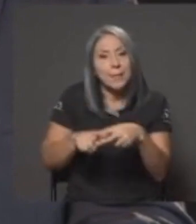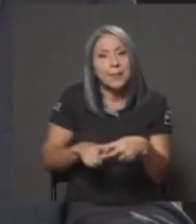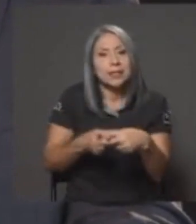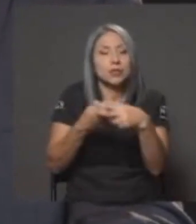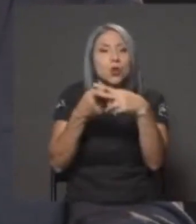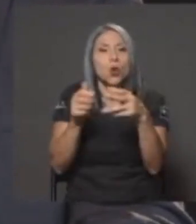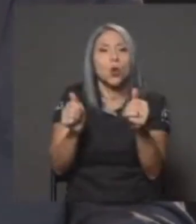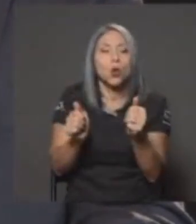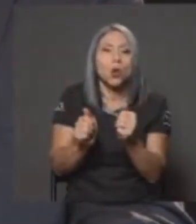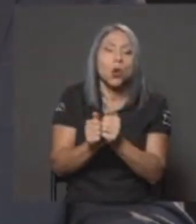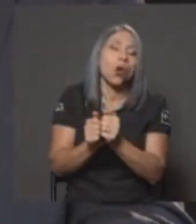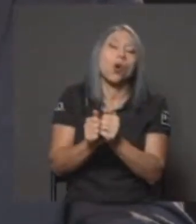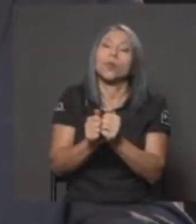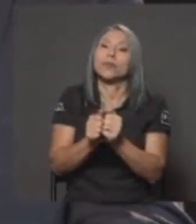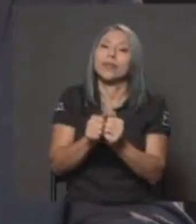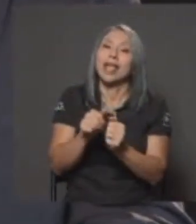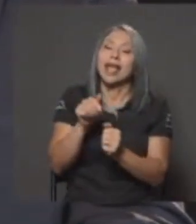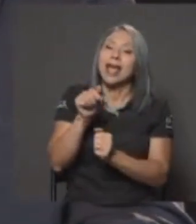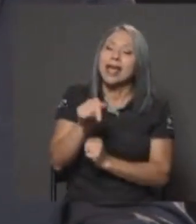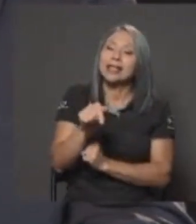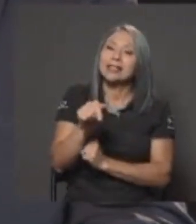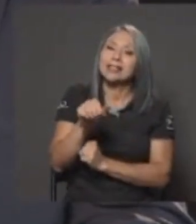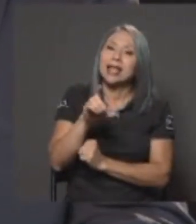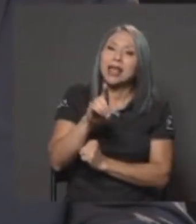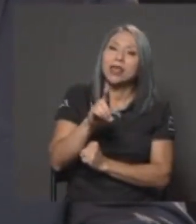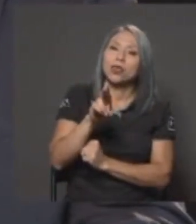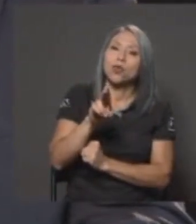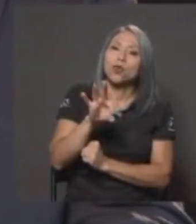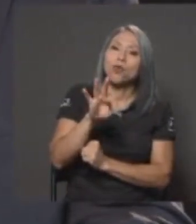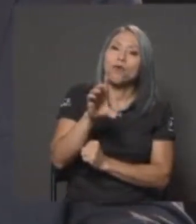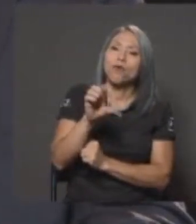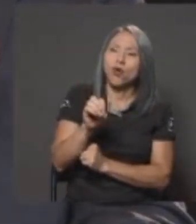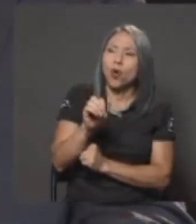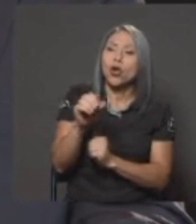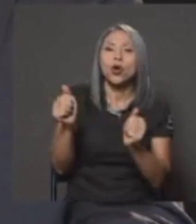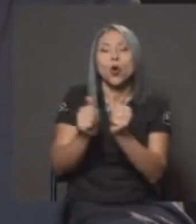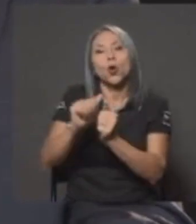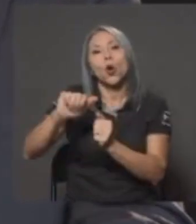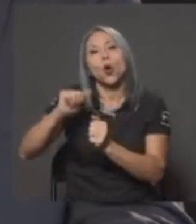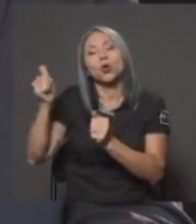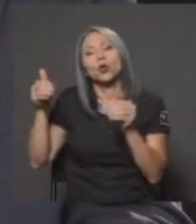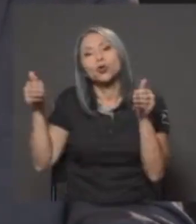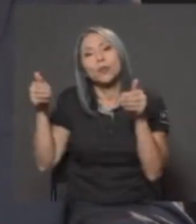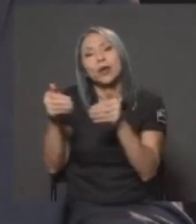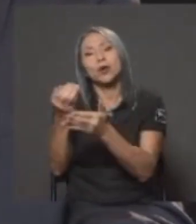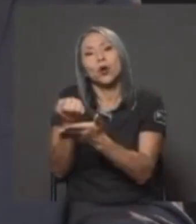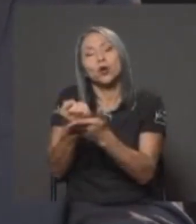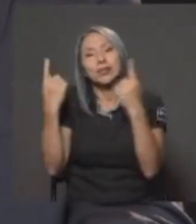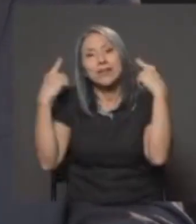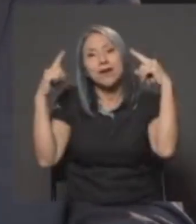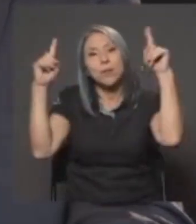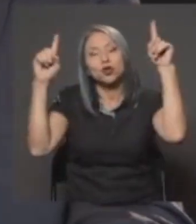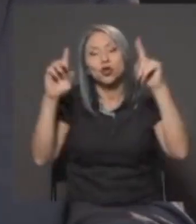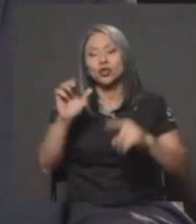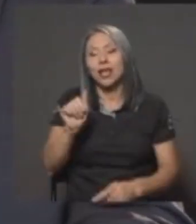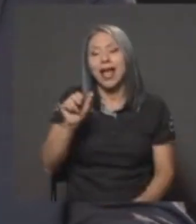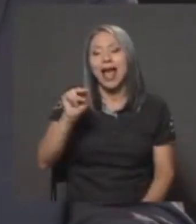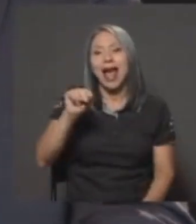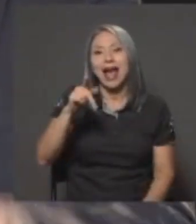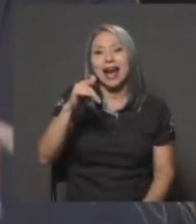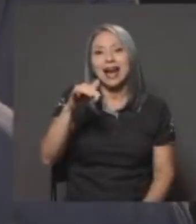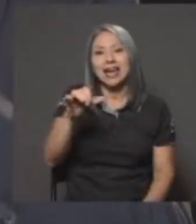con Esther Duflo y con otros microeconomistas famosos, Angris, que trataron de